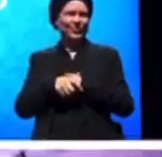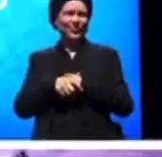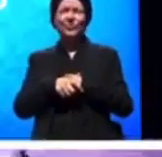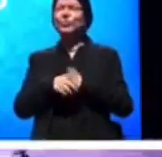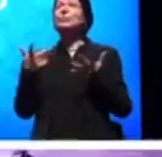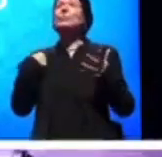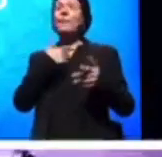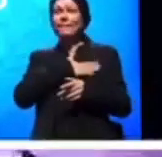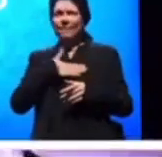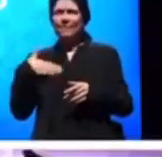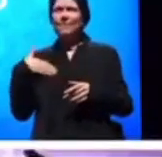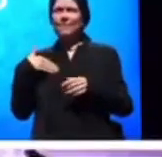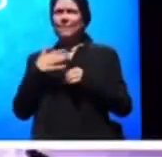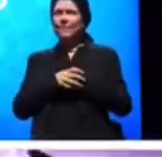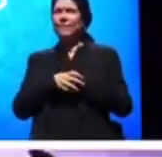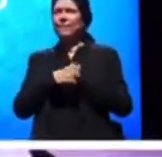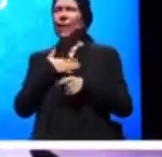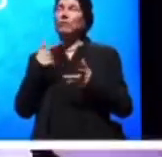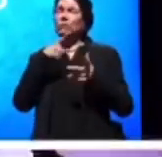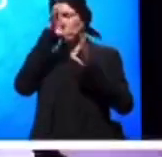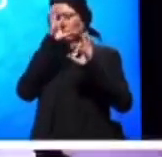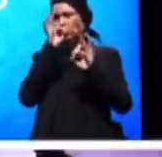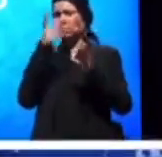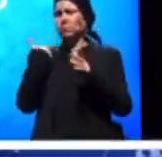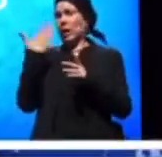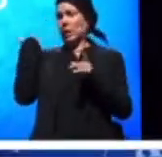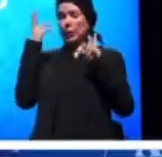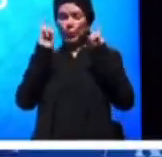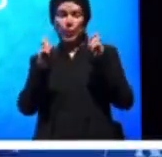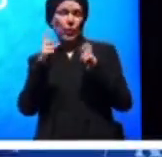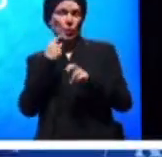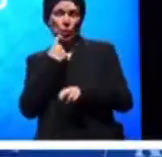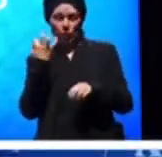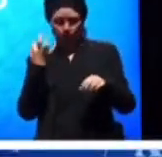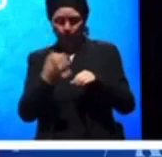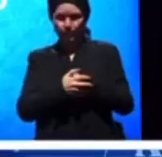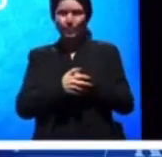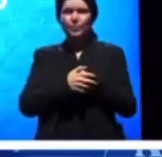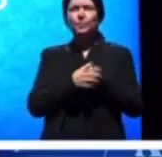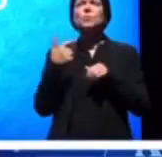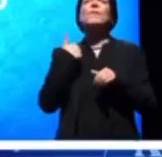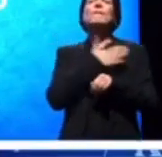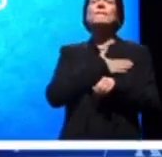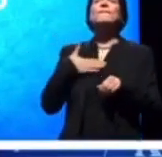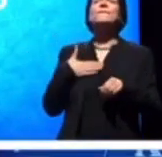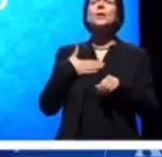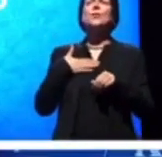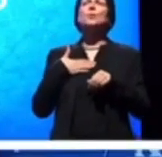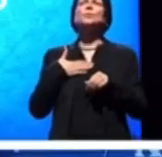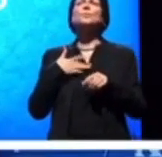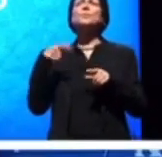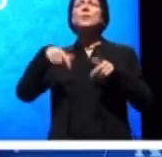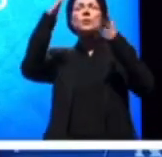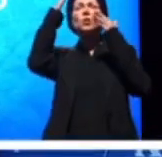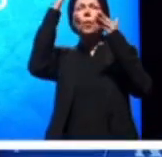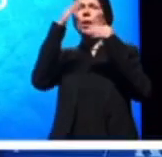Y queremos, y por supuesto, como dije al principio, yo quiero que este